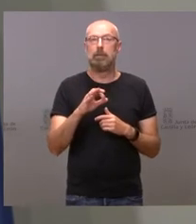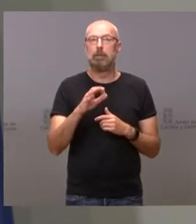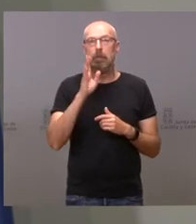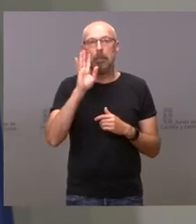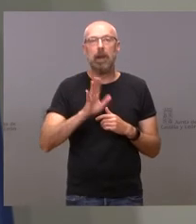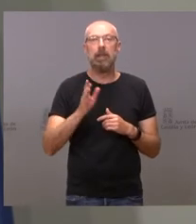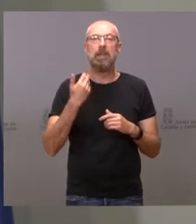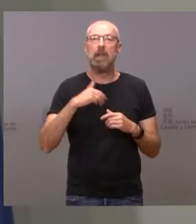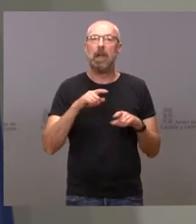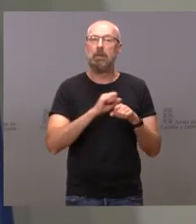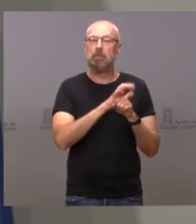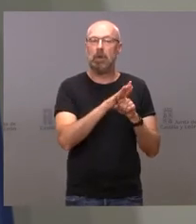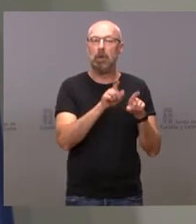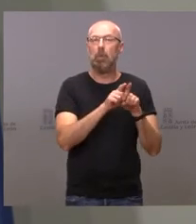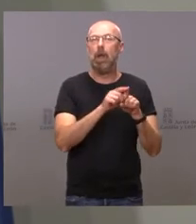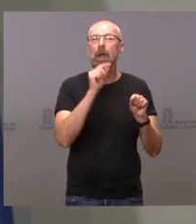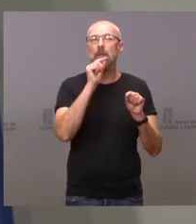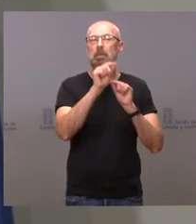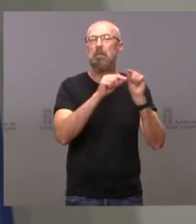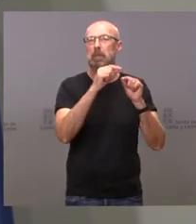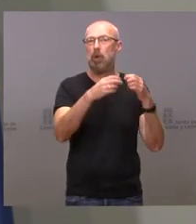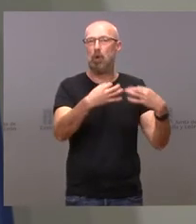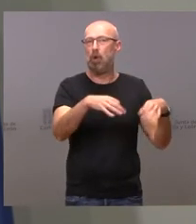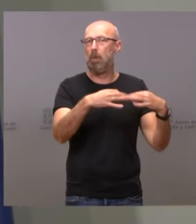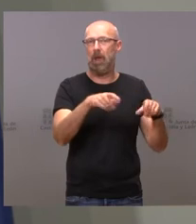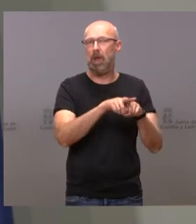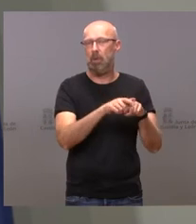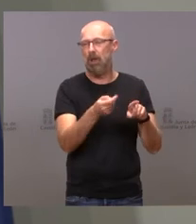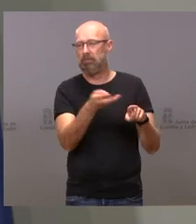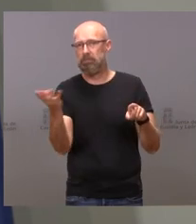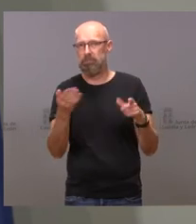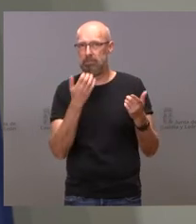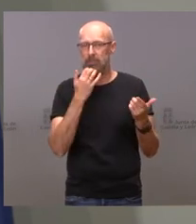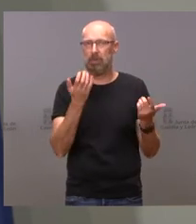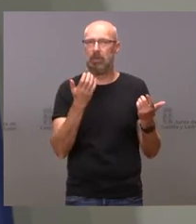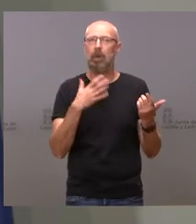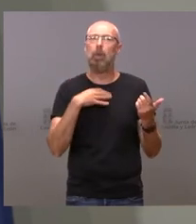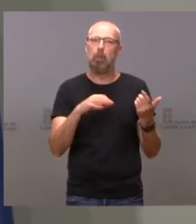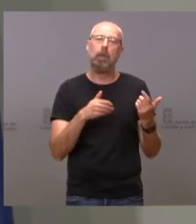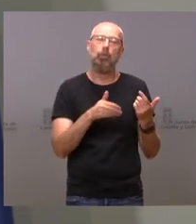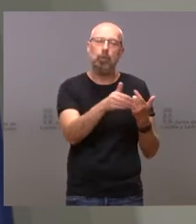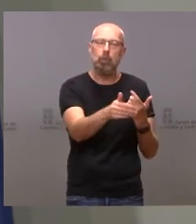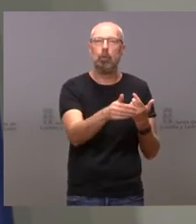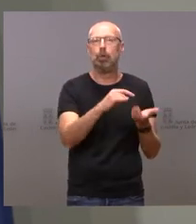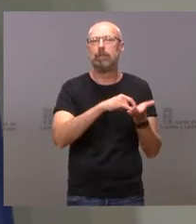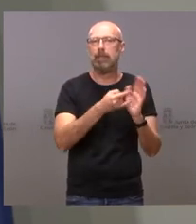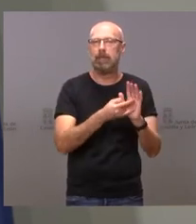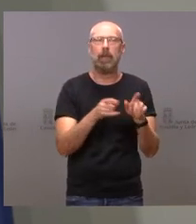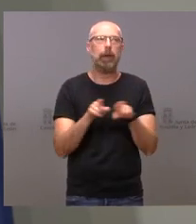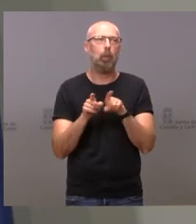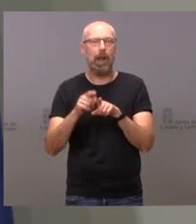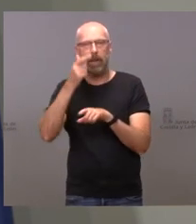un virus endémico más, en el cual es posible que tengamos que seguir una estrategia como la de la gripe,